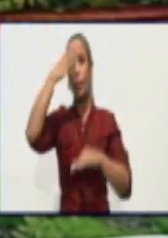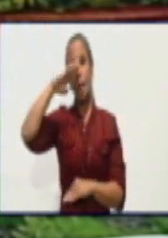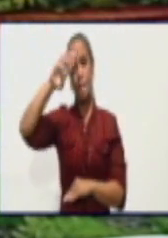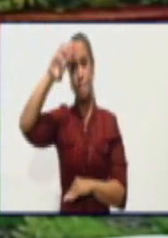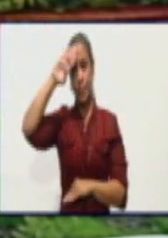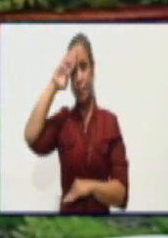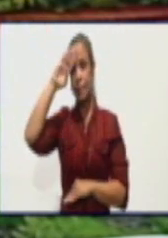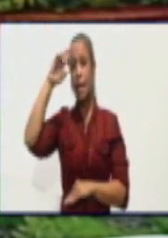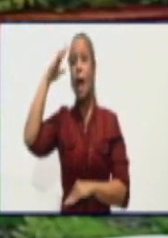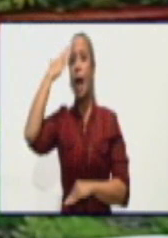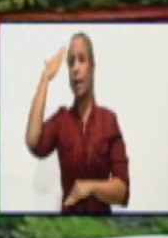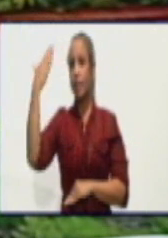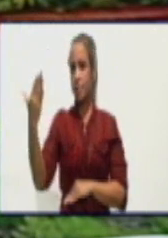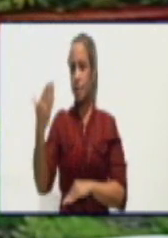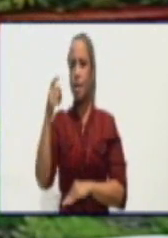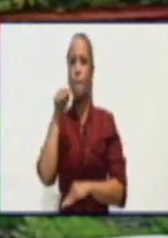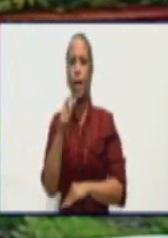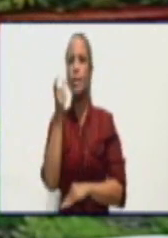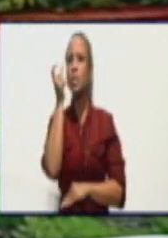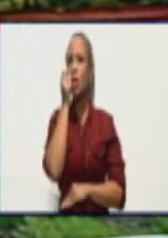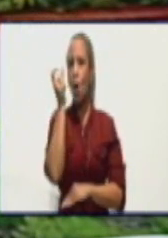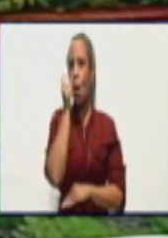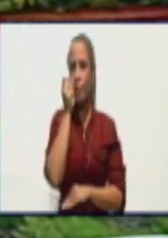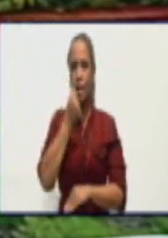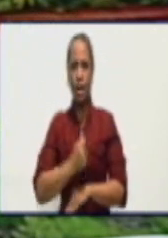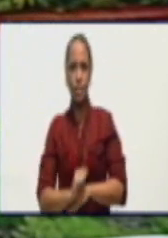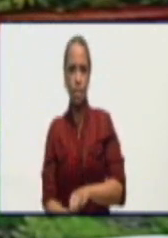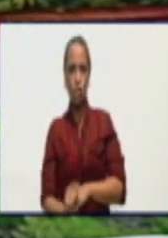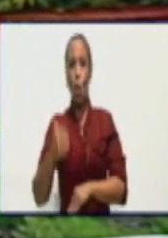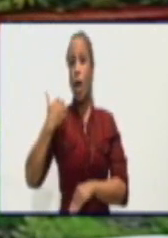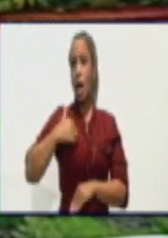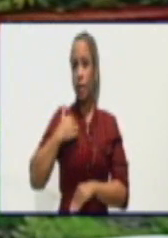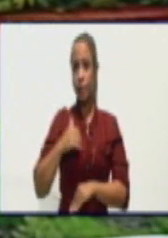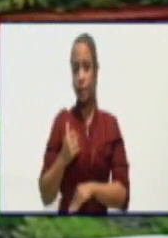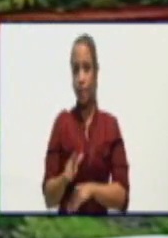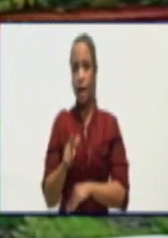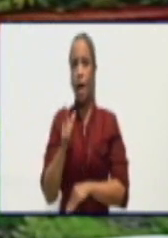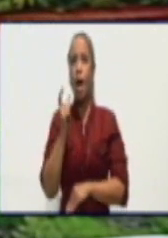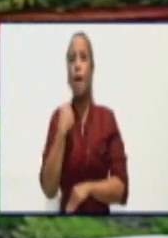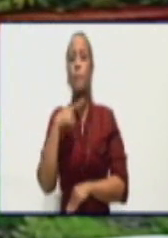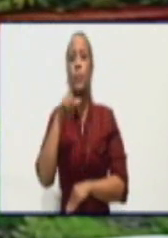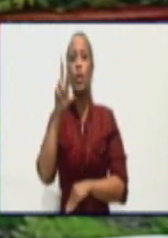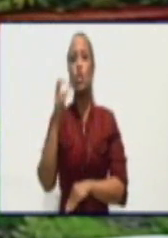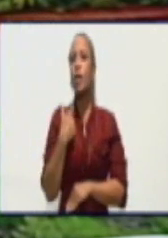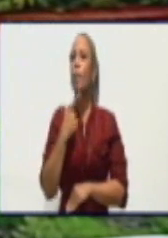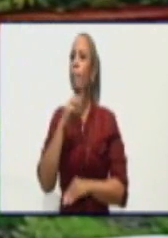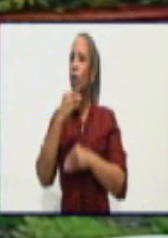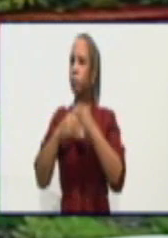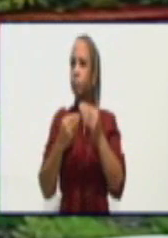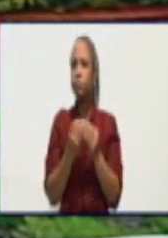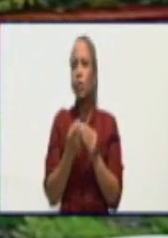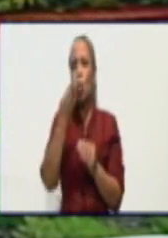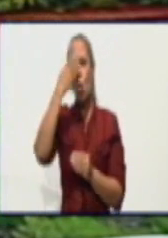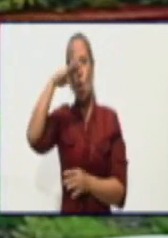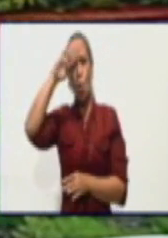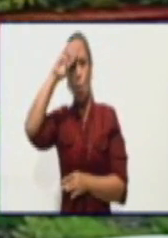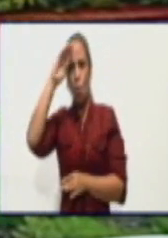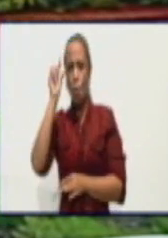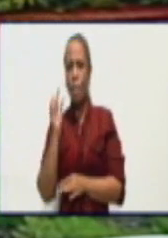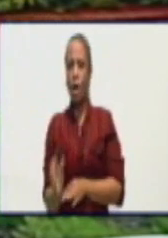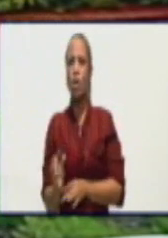ese hombre nacido en Argentina, en Rosario, pero que se convirtió en cubano, que se convirtió en